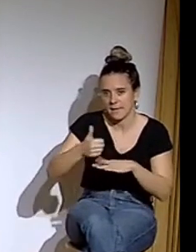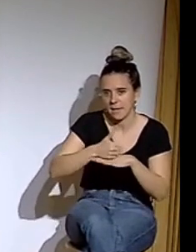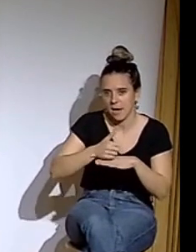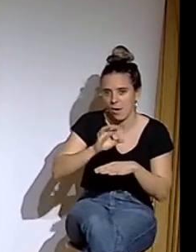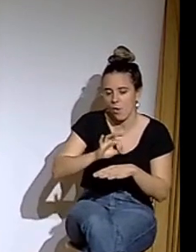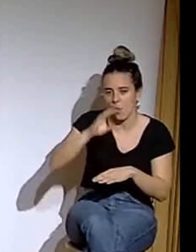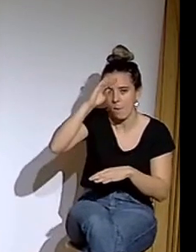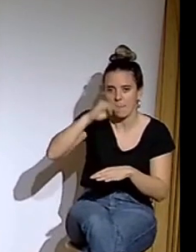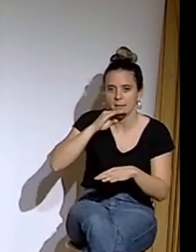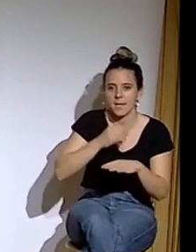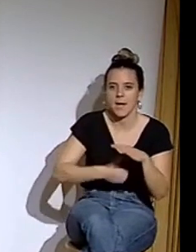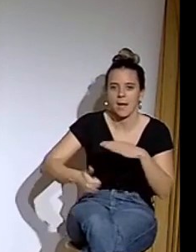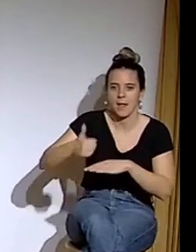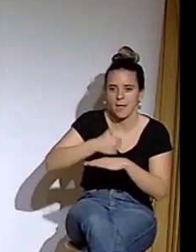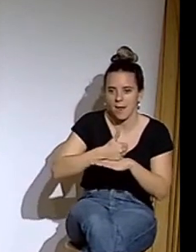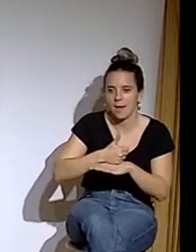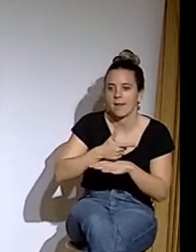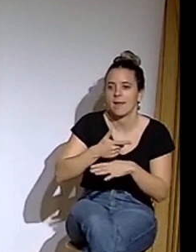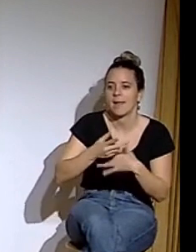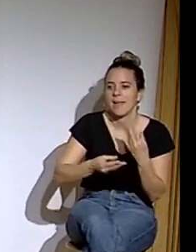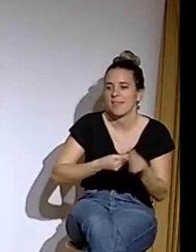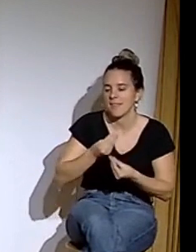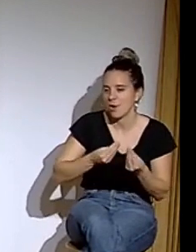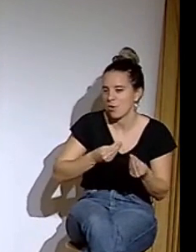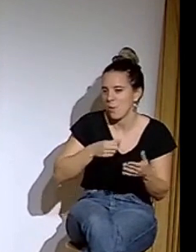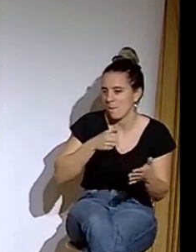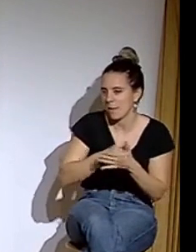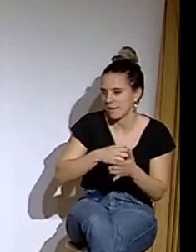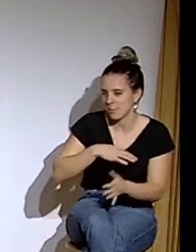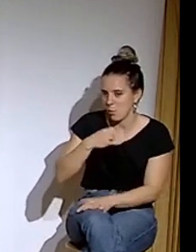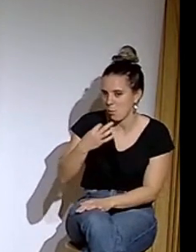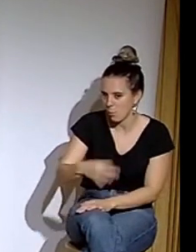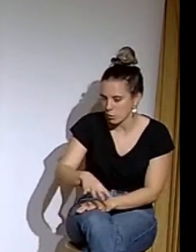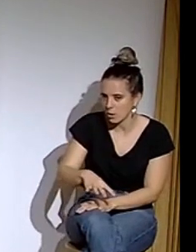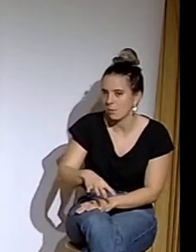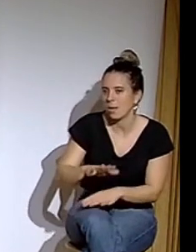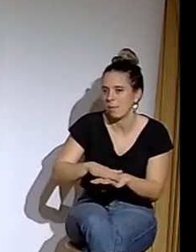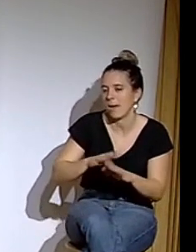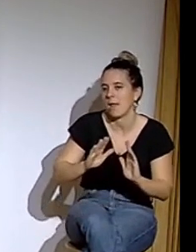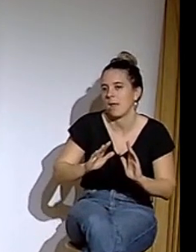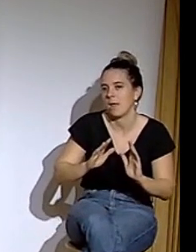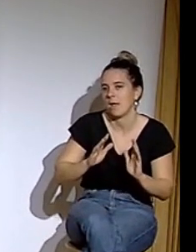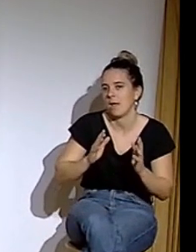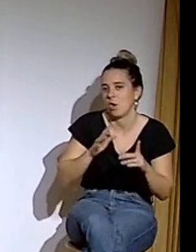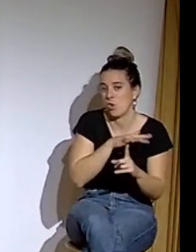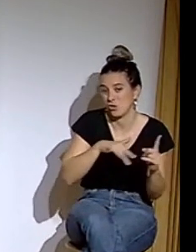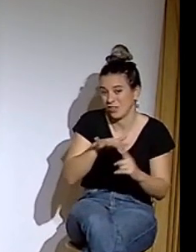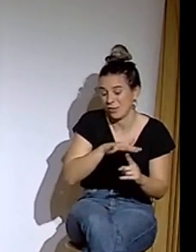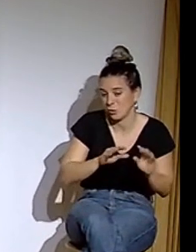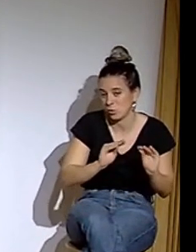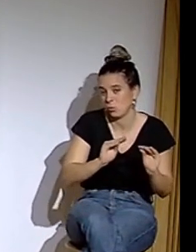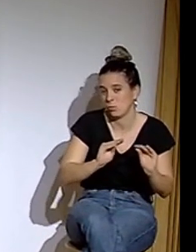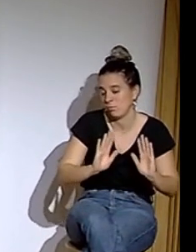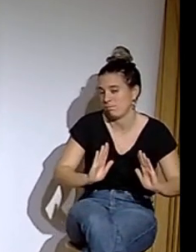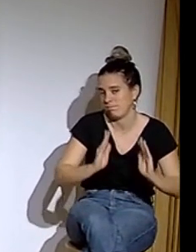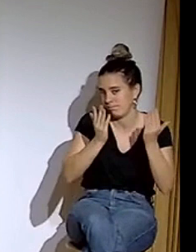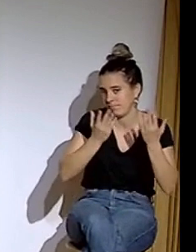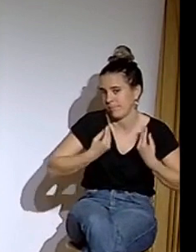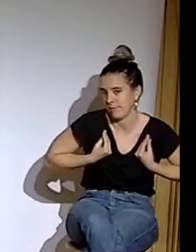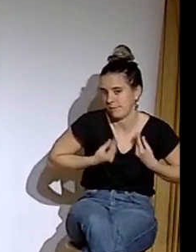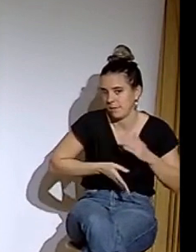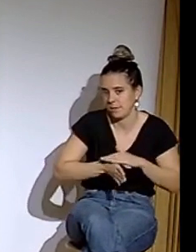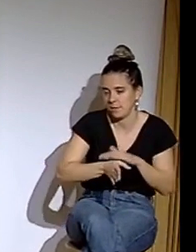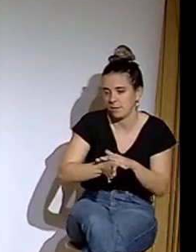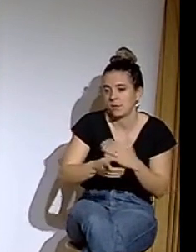hicieron un poco lo posible lo que podían hacer para para sobrevivir en el contexto en el que estaban así que nada